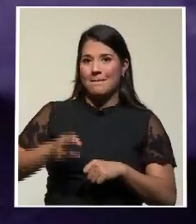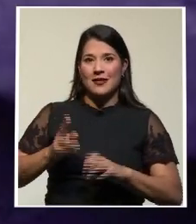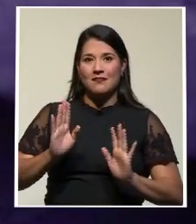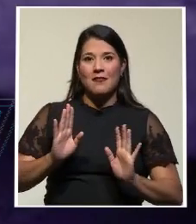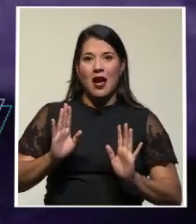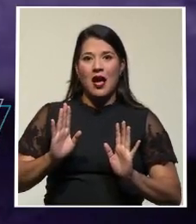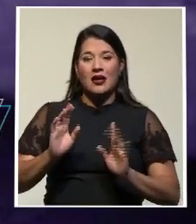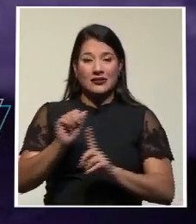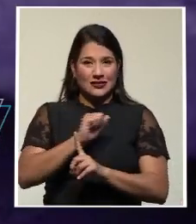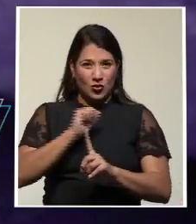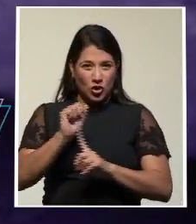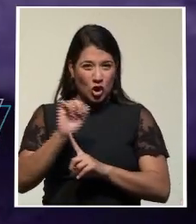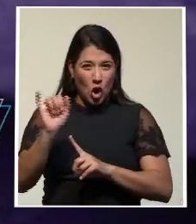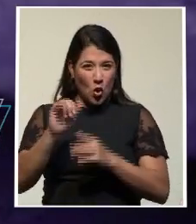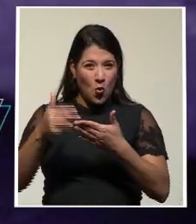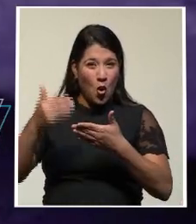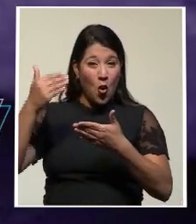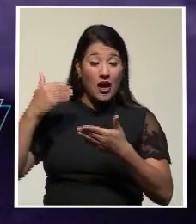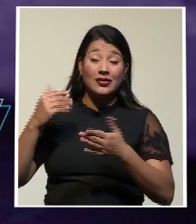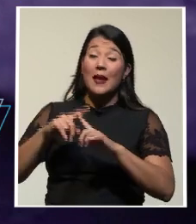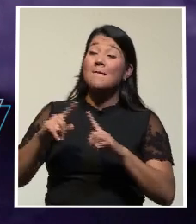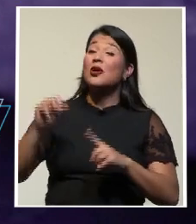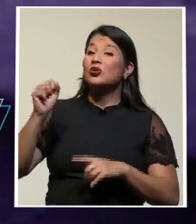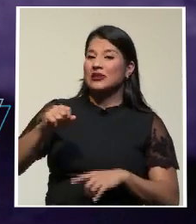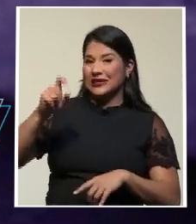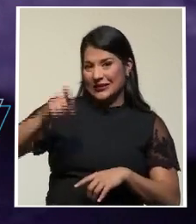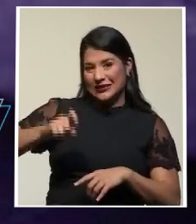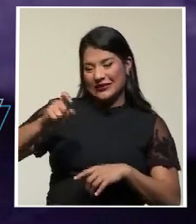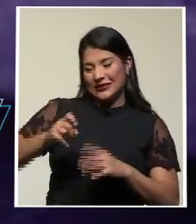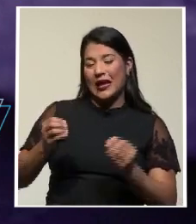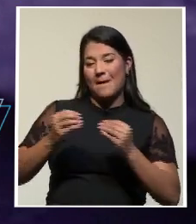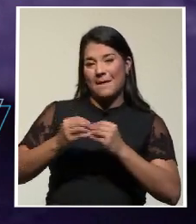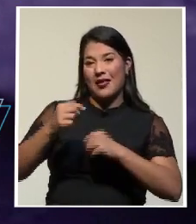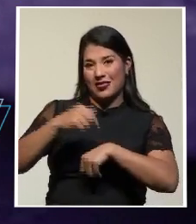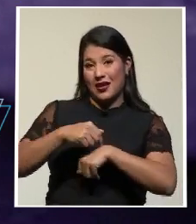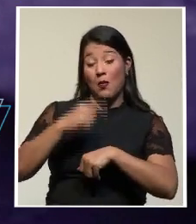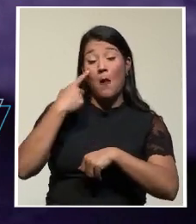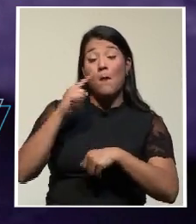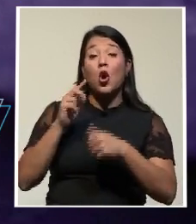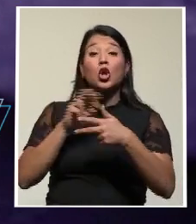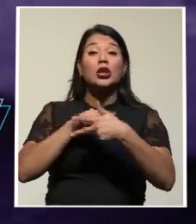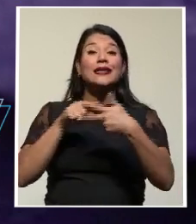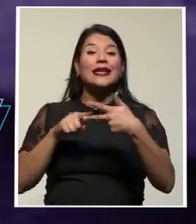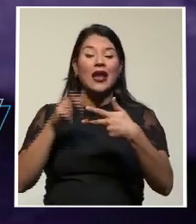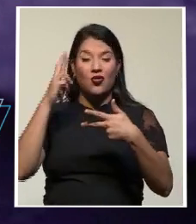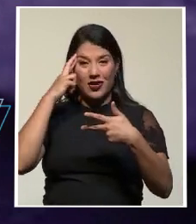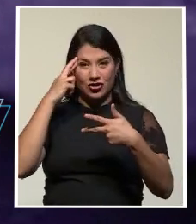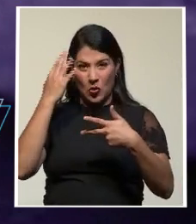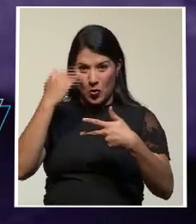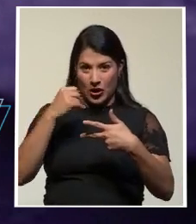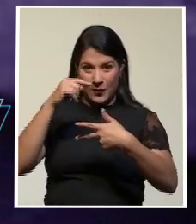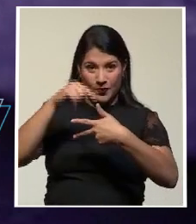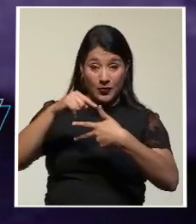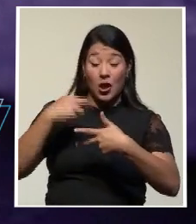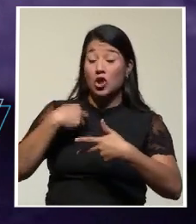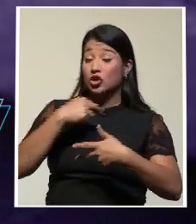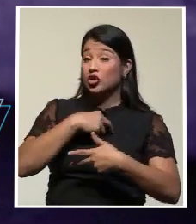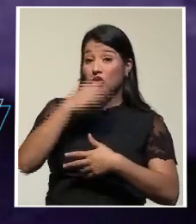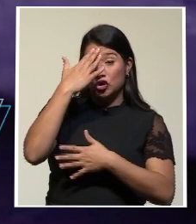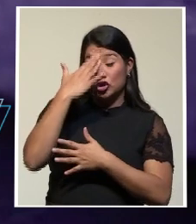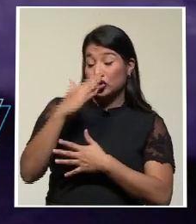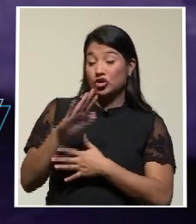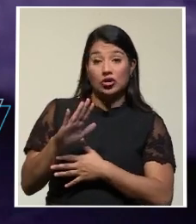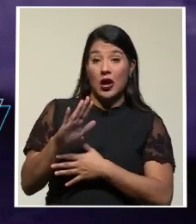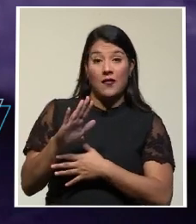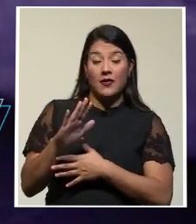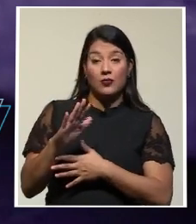pero que eso puede llevar tiempo por 2 razones. En realidad por 3 razones. Porque no sabemos